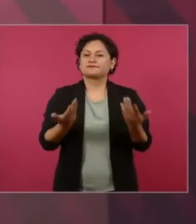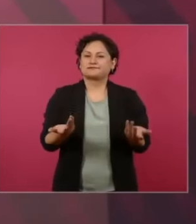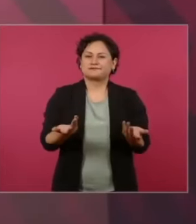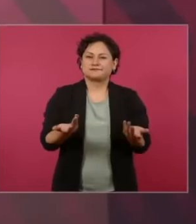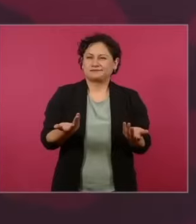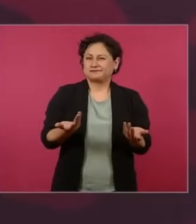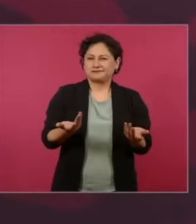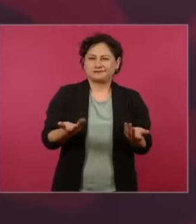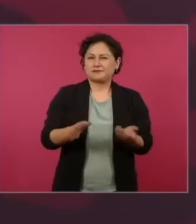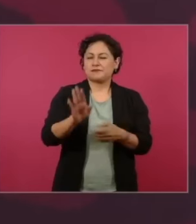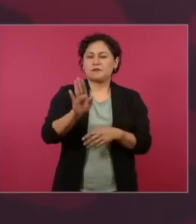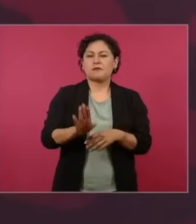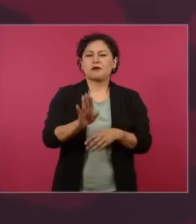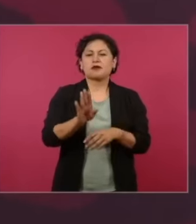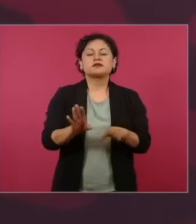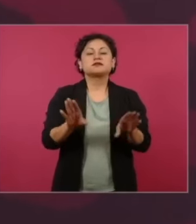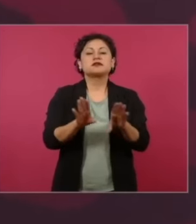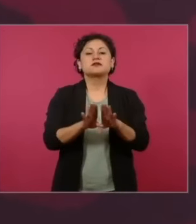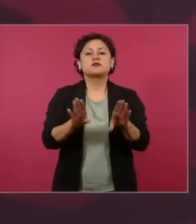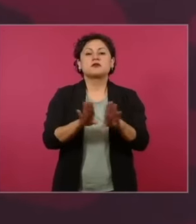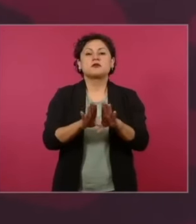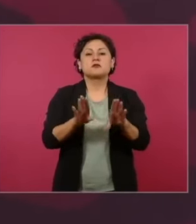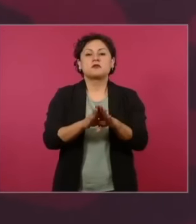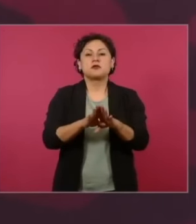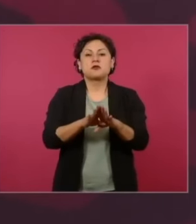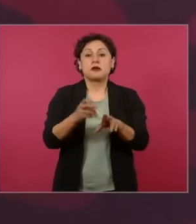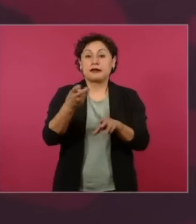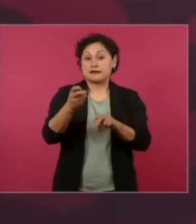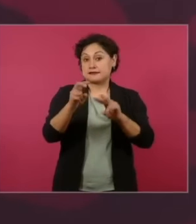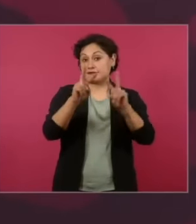una cuestión legal,